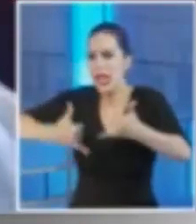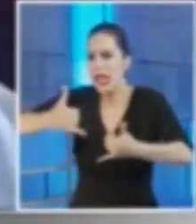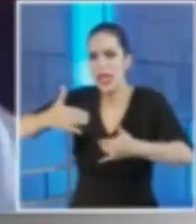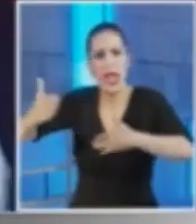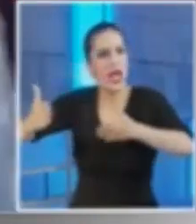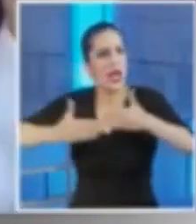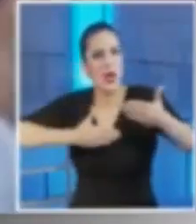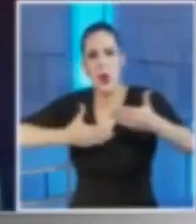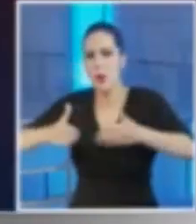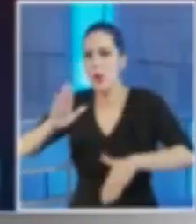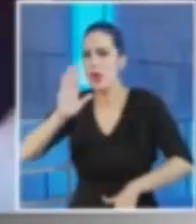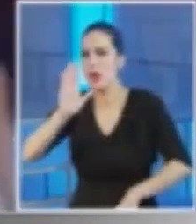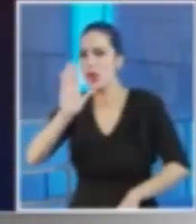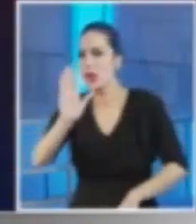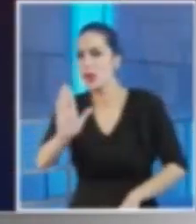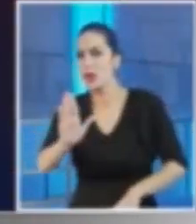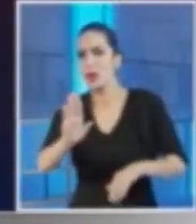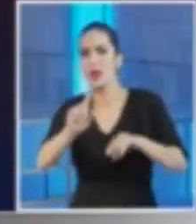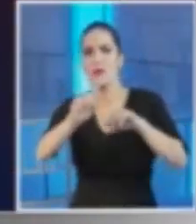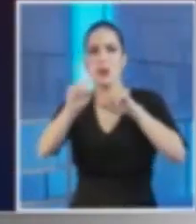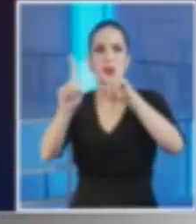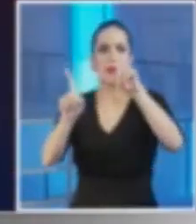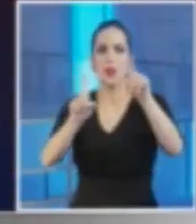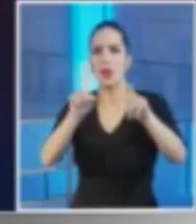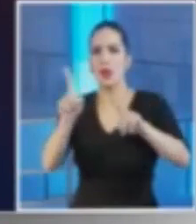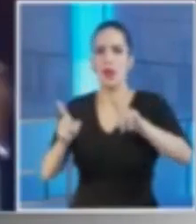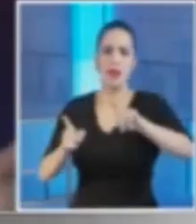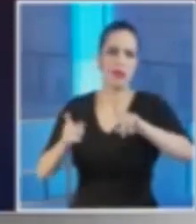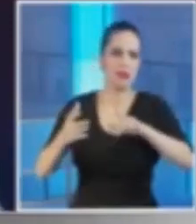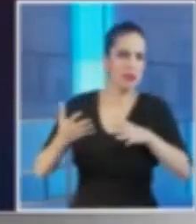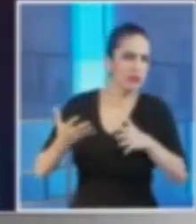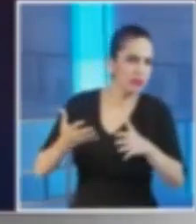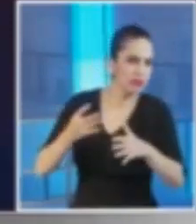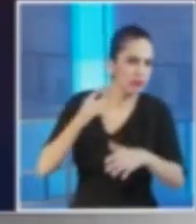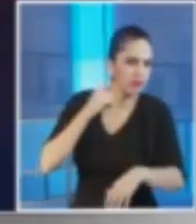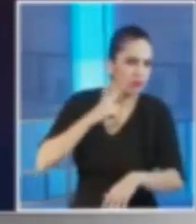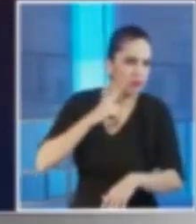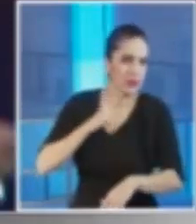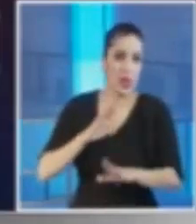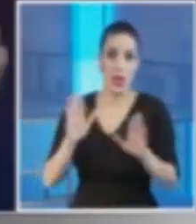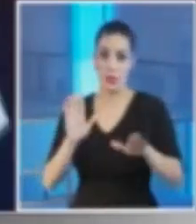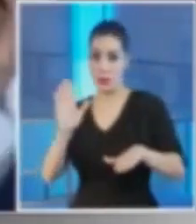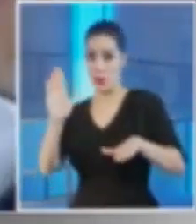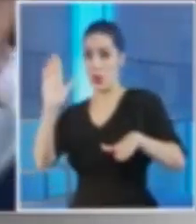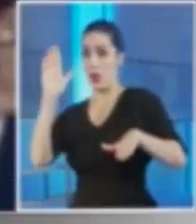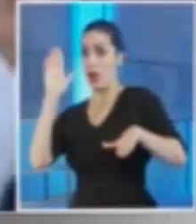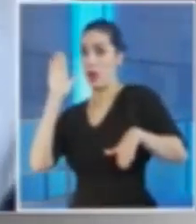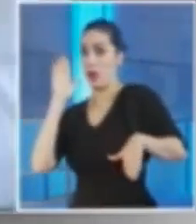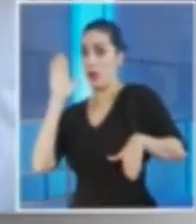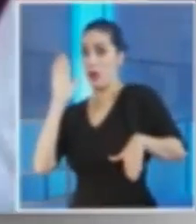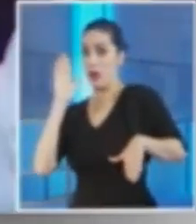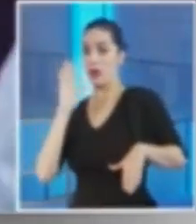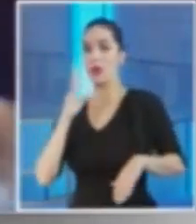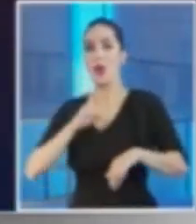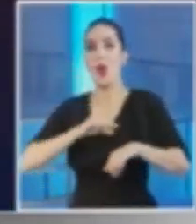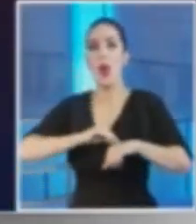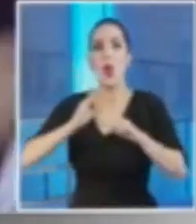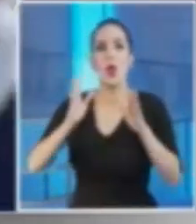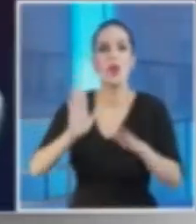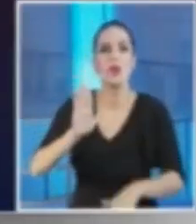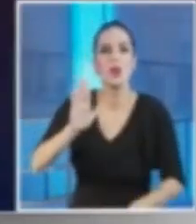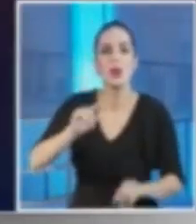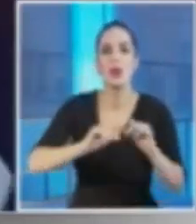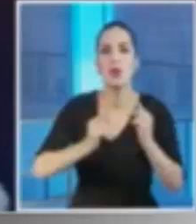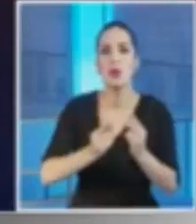importan sus encuestas manipuladas ni lo que nos vengan a prometer. Los diputados de sus partidos que los pusieron